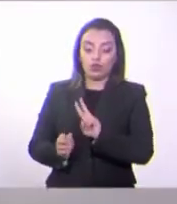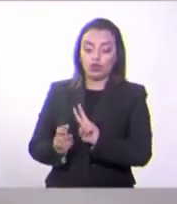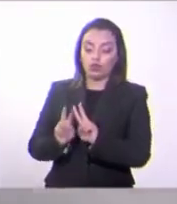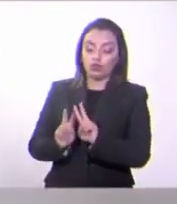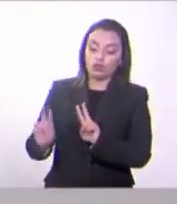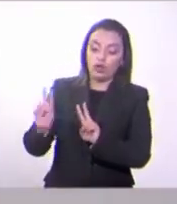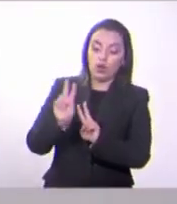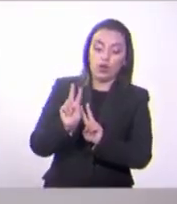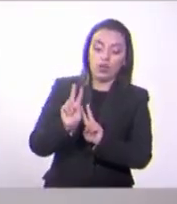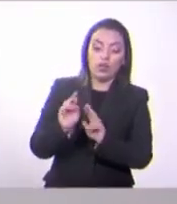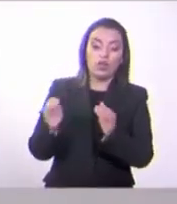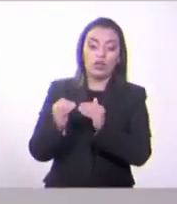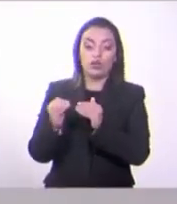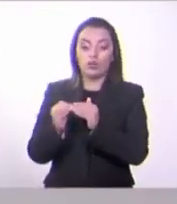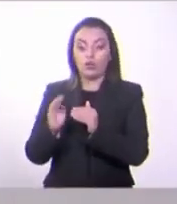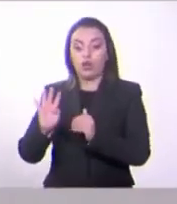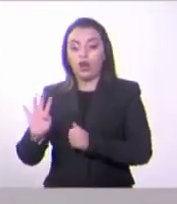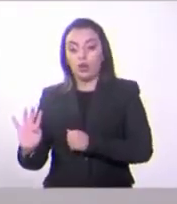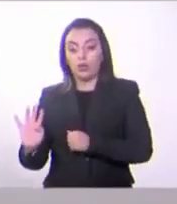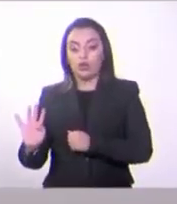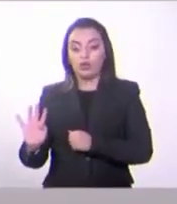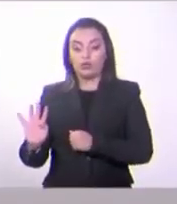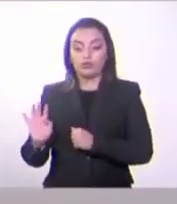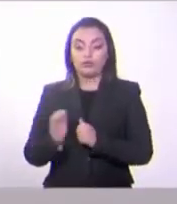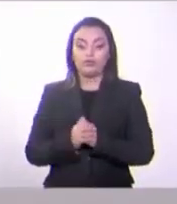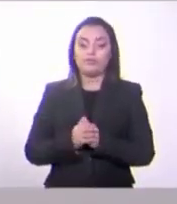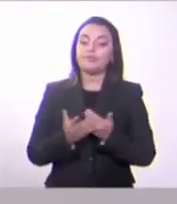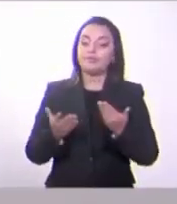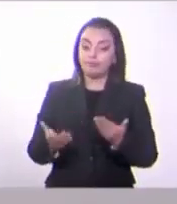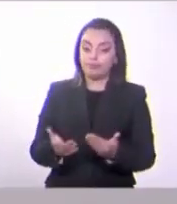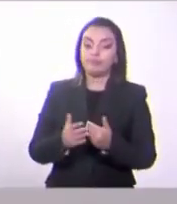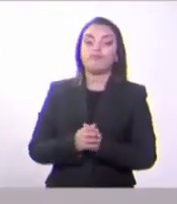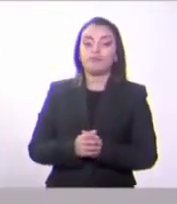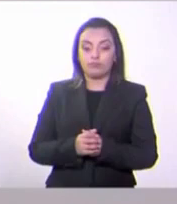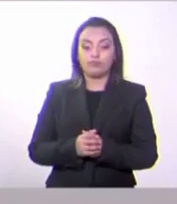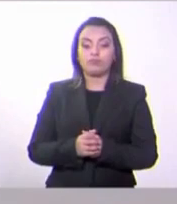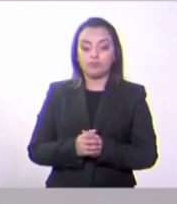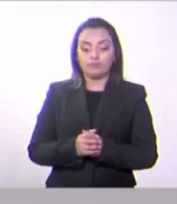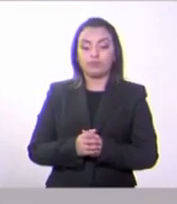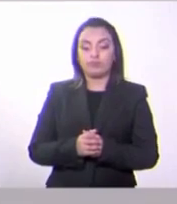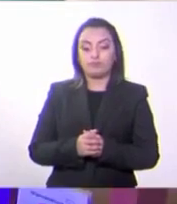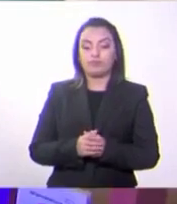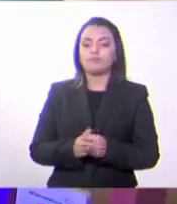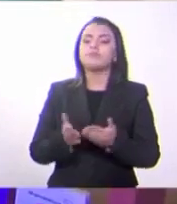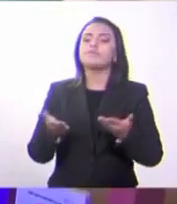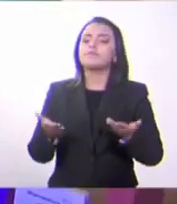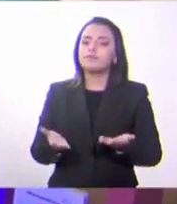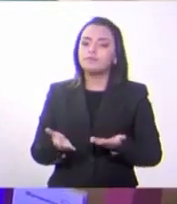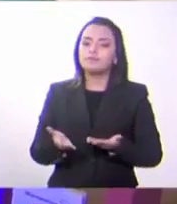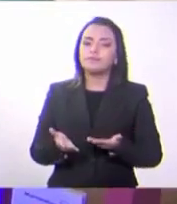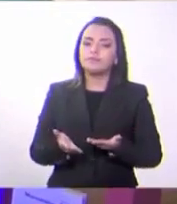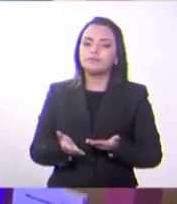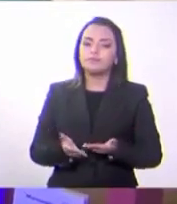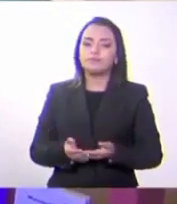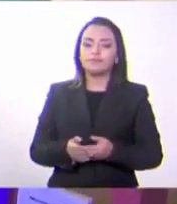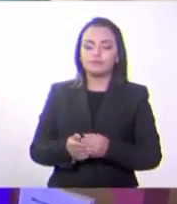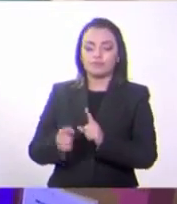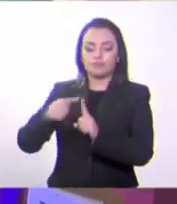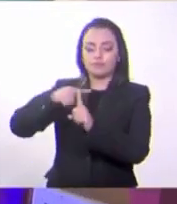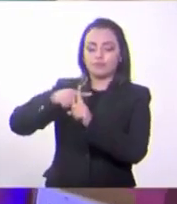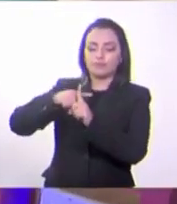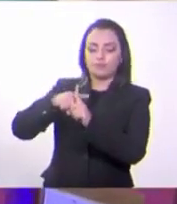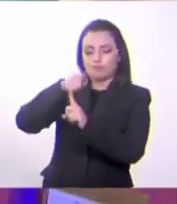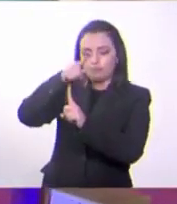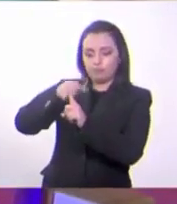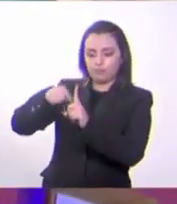a 4. A 4. Hasta ahí estamos bien. Ahora la misma pregunta para ti. Sí. ¿Será que en esta función cuadrática,